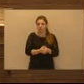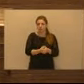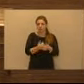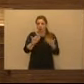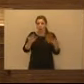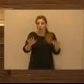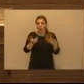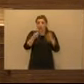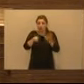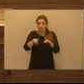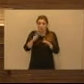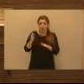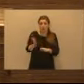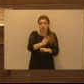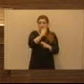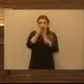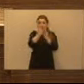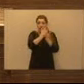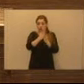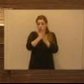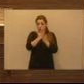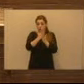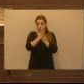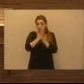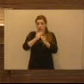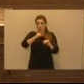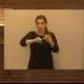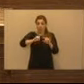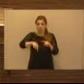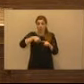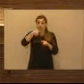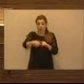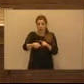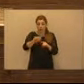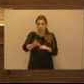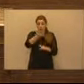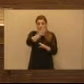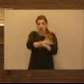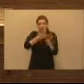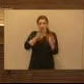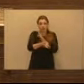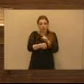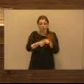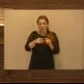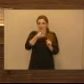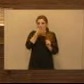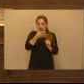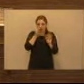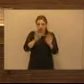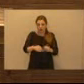pasan 6 meses del estudio preoperatorio y se repite el estudio preoperatorio, lo cual es una auténtica falsificación y vergüenza.